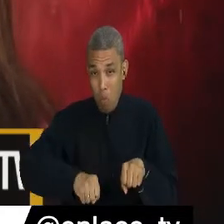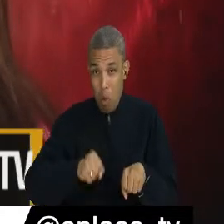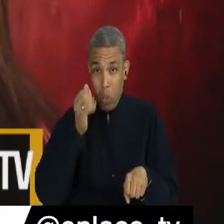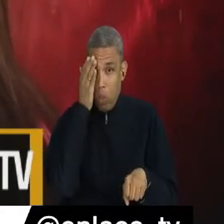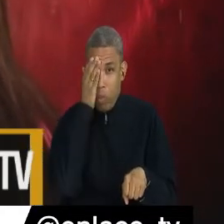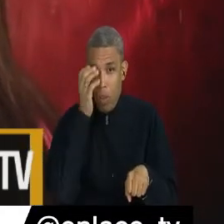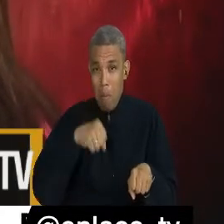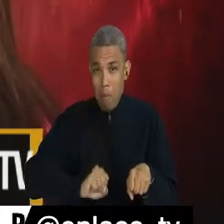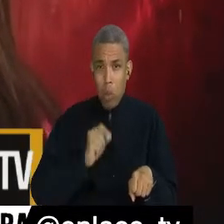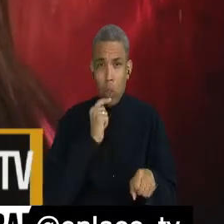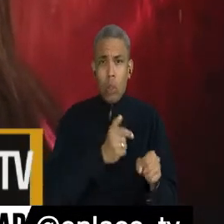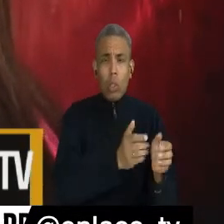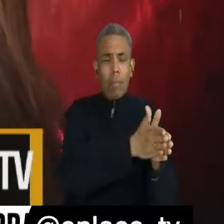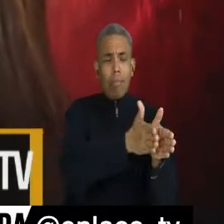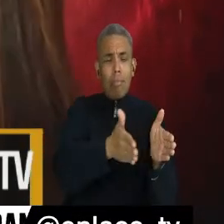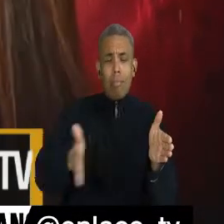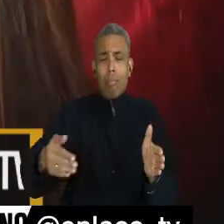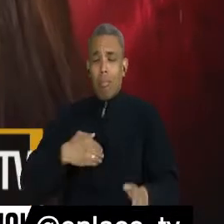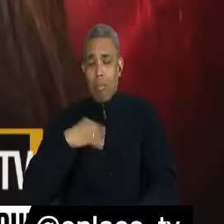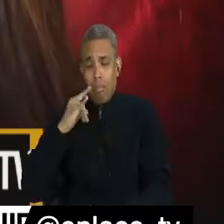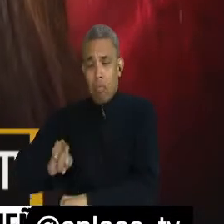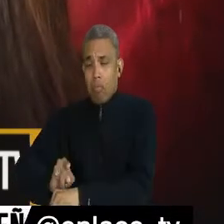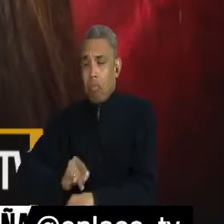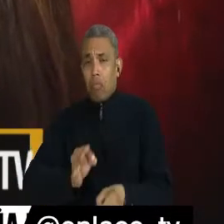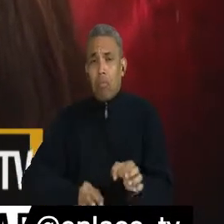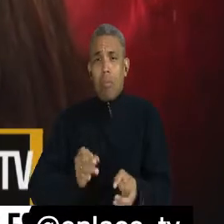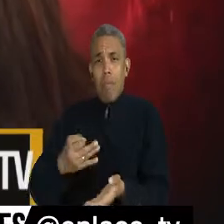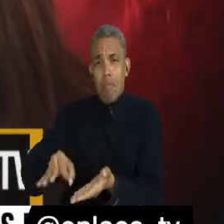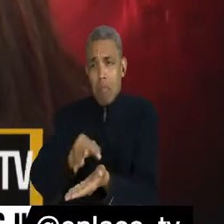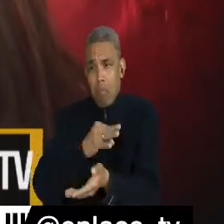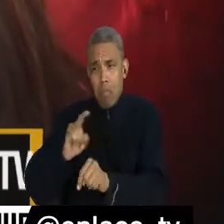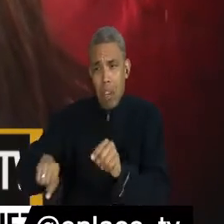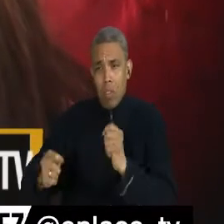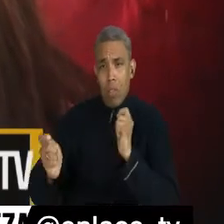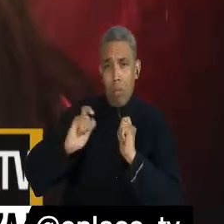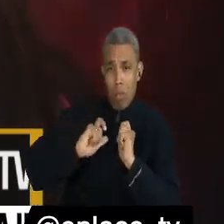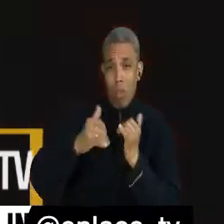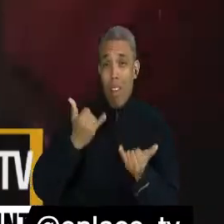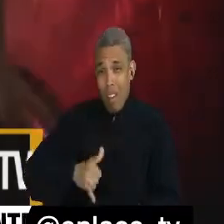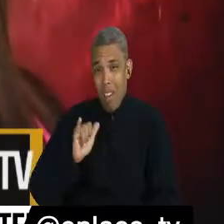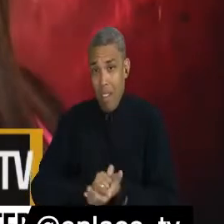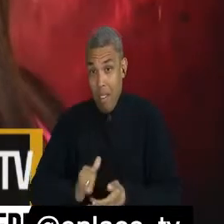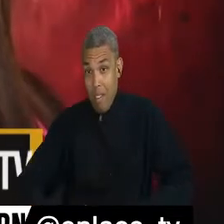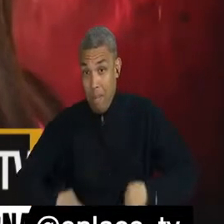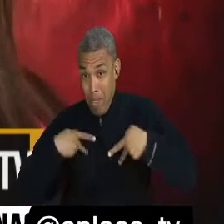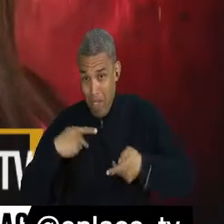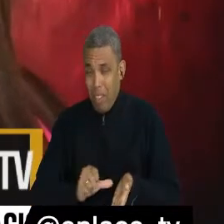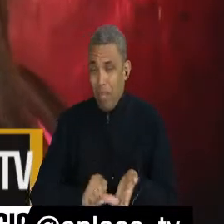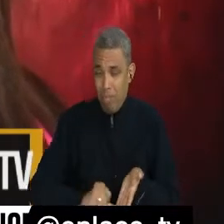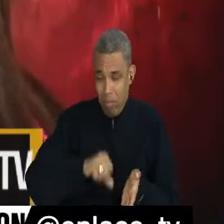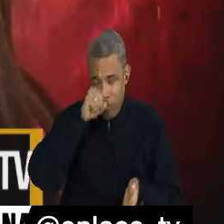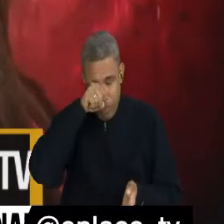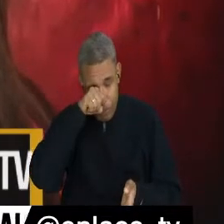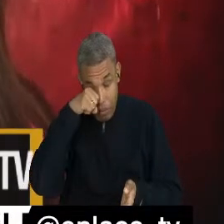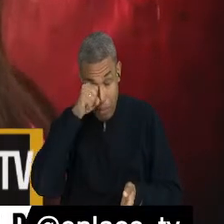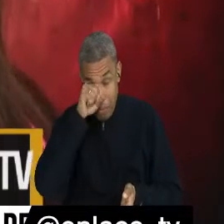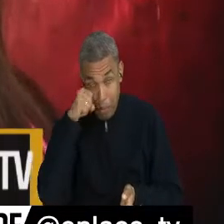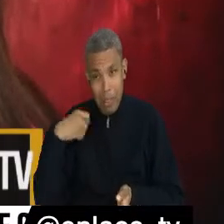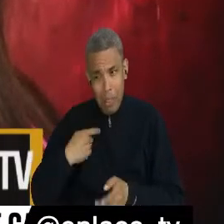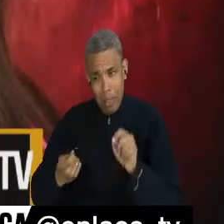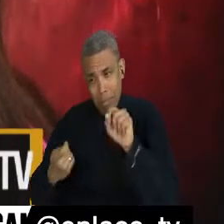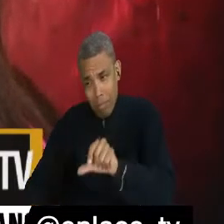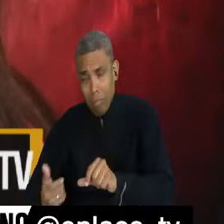leche. Y con eso les doy a mis hijos los desayunitos. Las noches de lluvia son tenaces porque